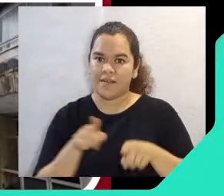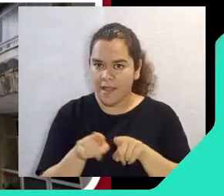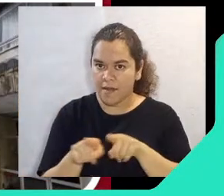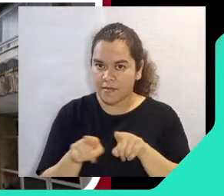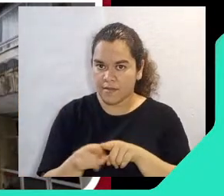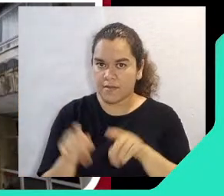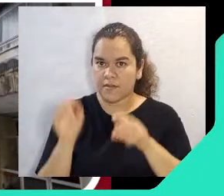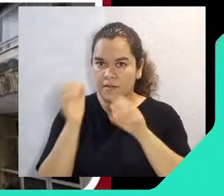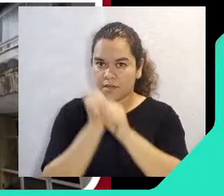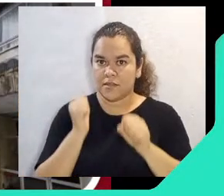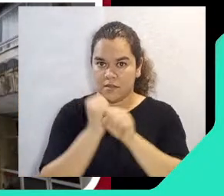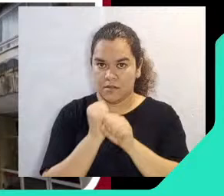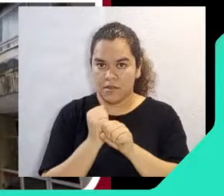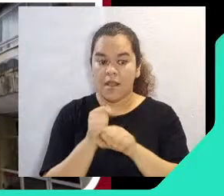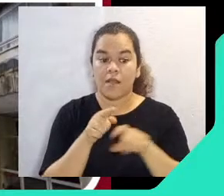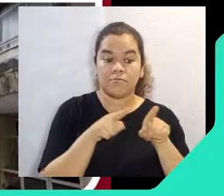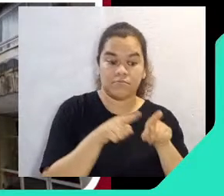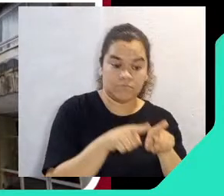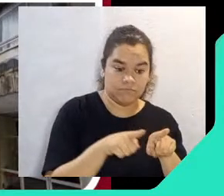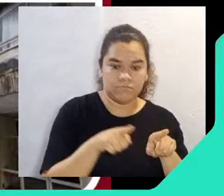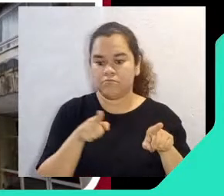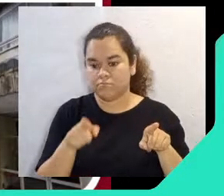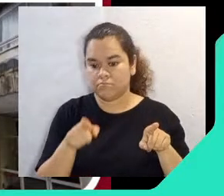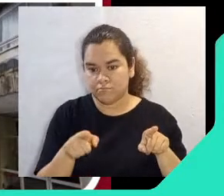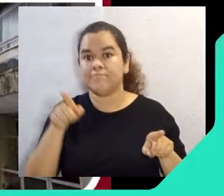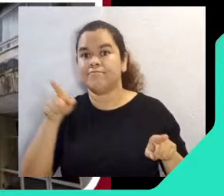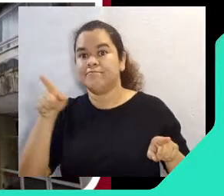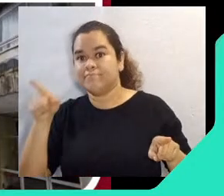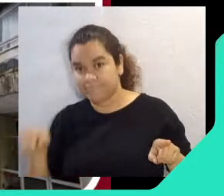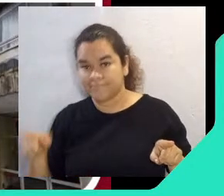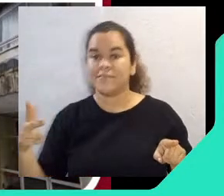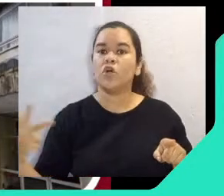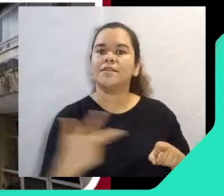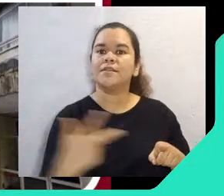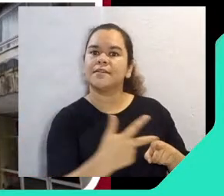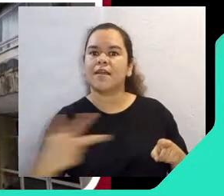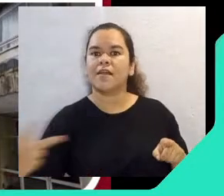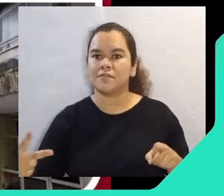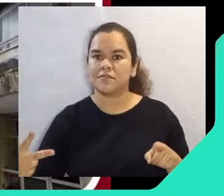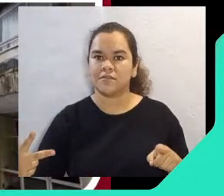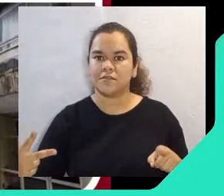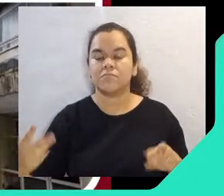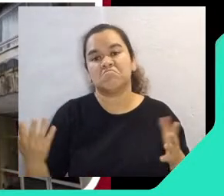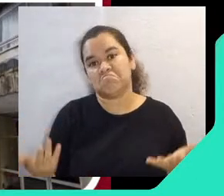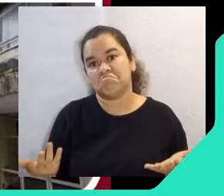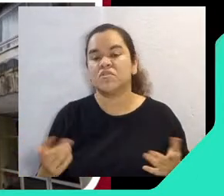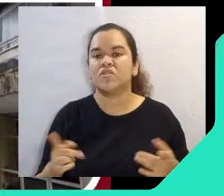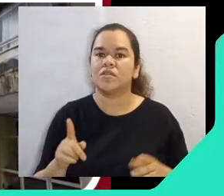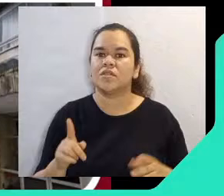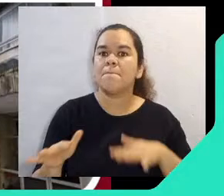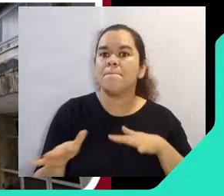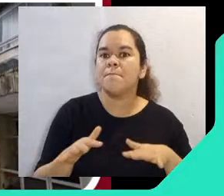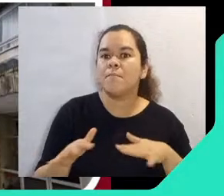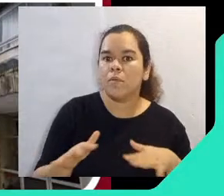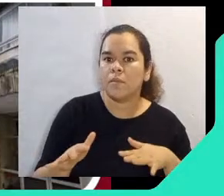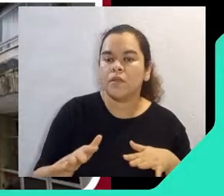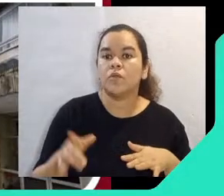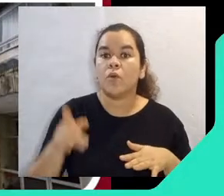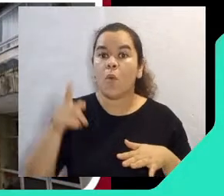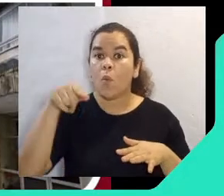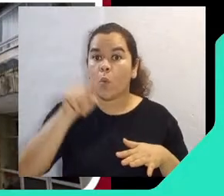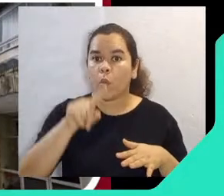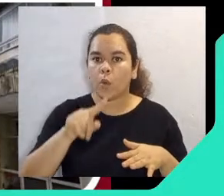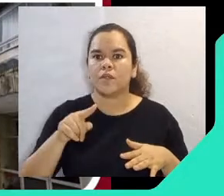se realiza en estos 3 edificios. Entonces va a llegar un momento que ustedes van a tener que realizar